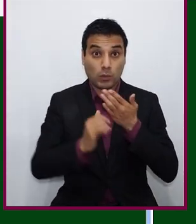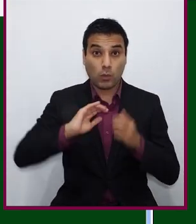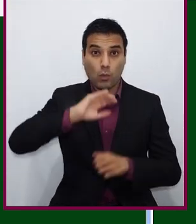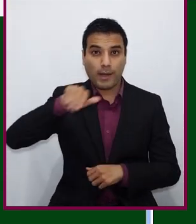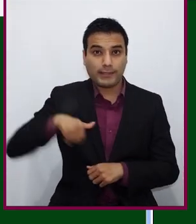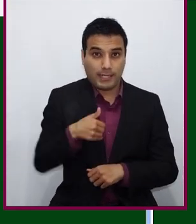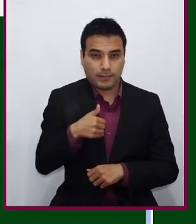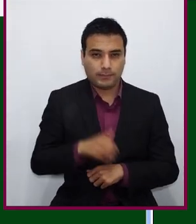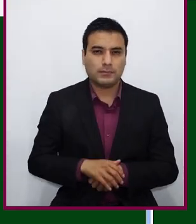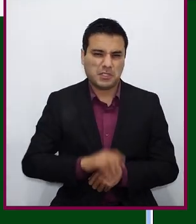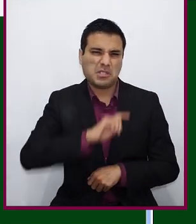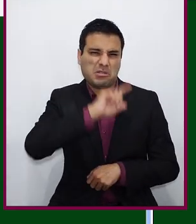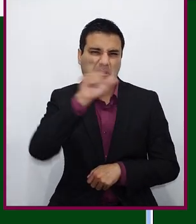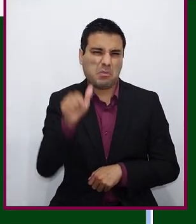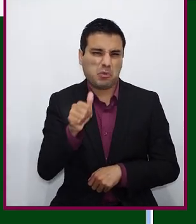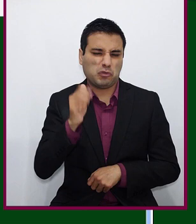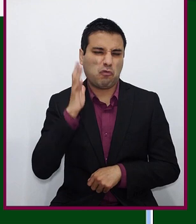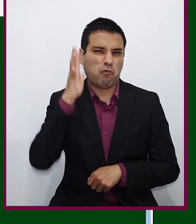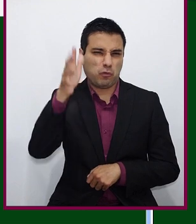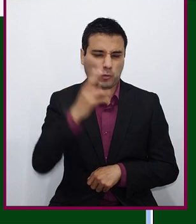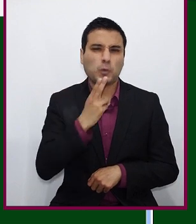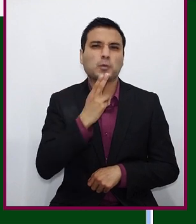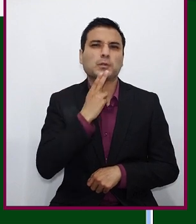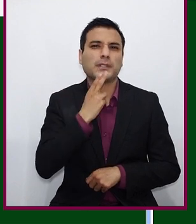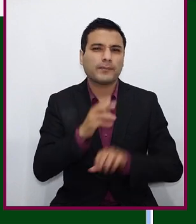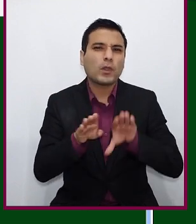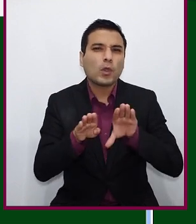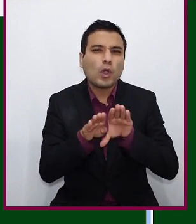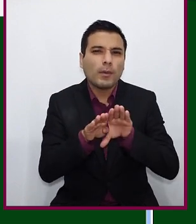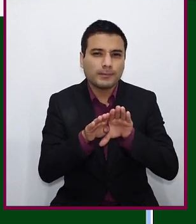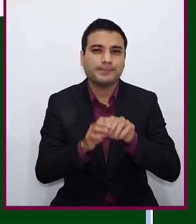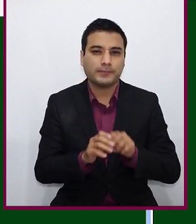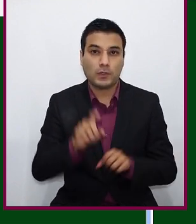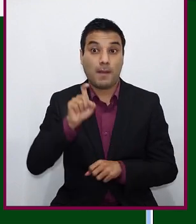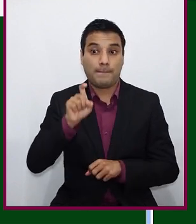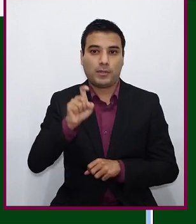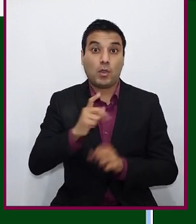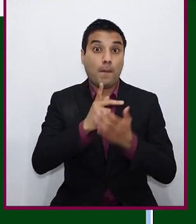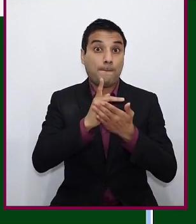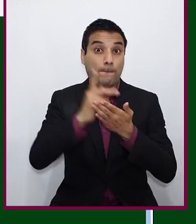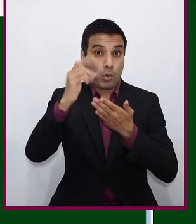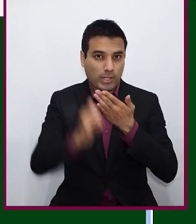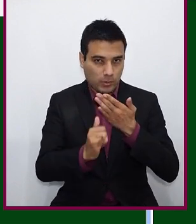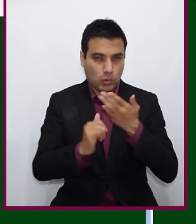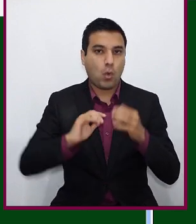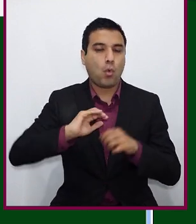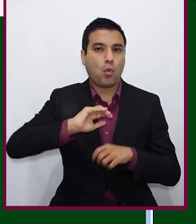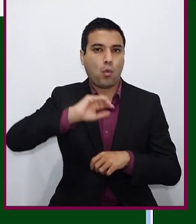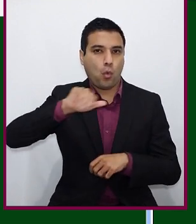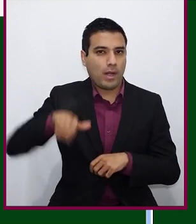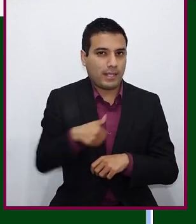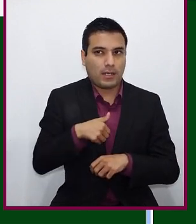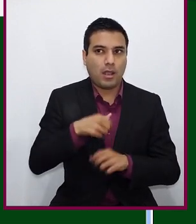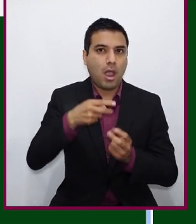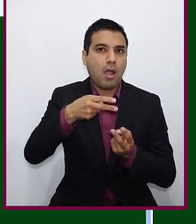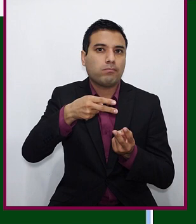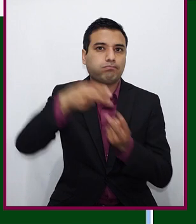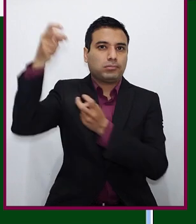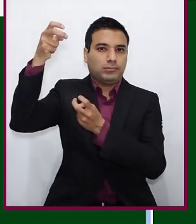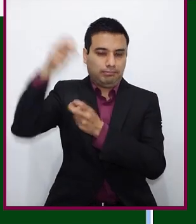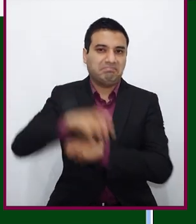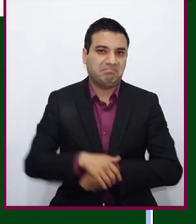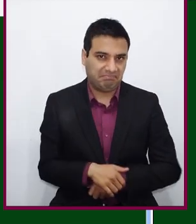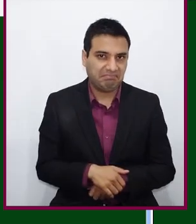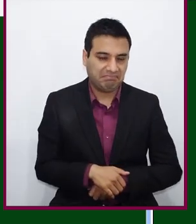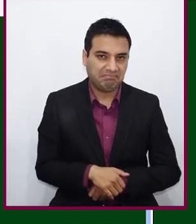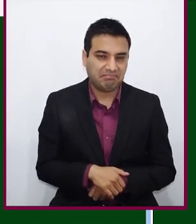proyecto guardar proyecto y se apartará en el sitio en una red segura cuando quieran usarlo nuevamente para realizar